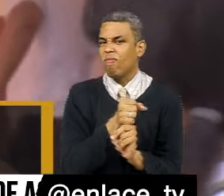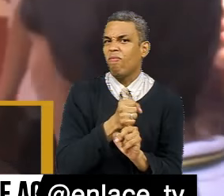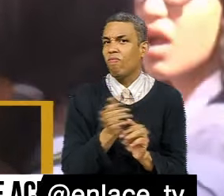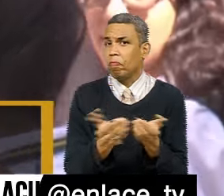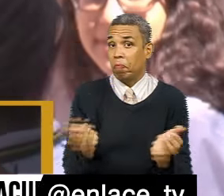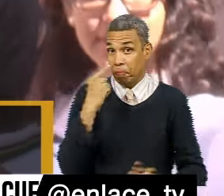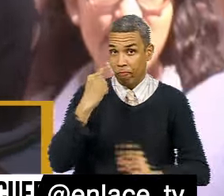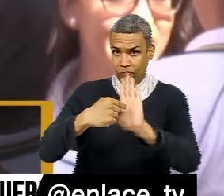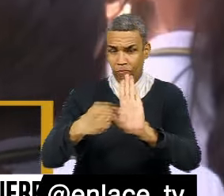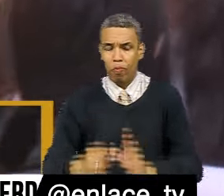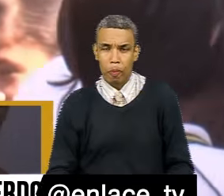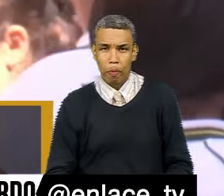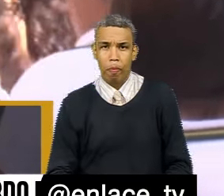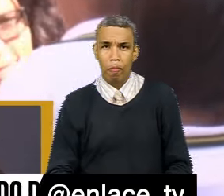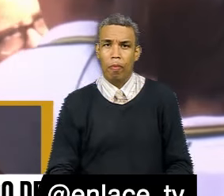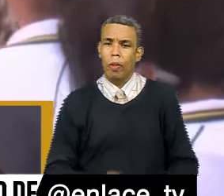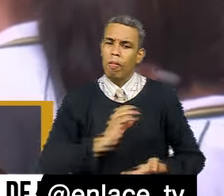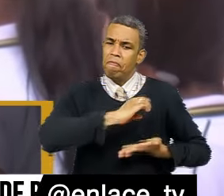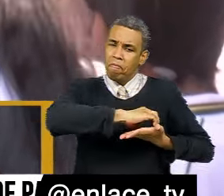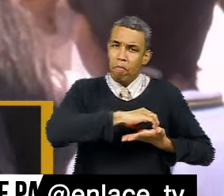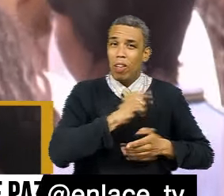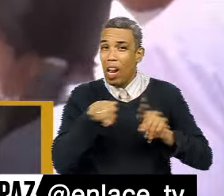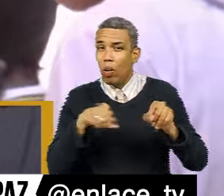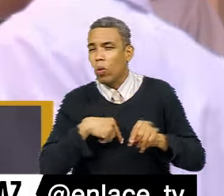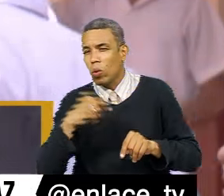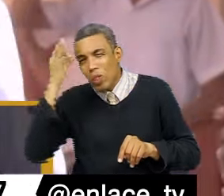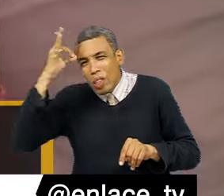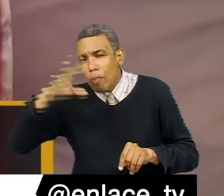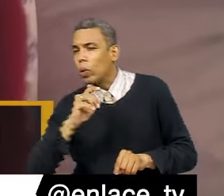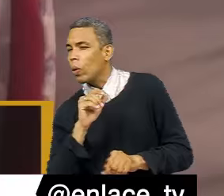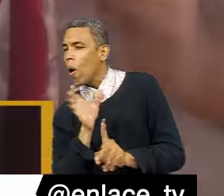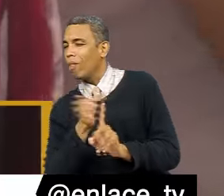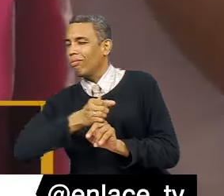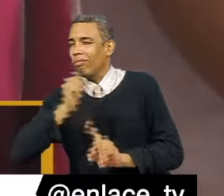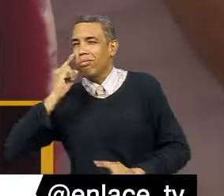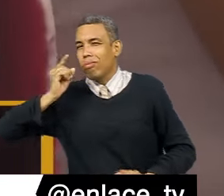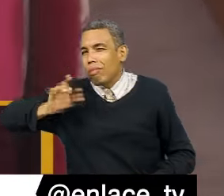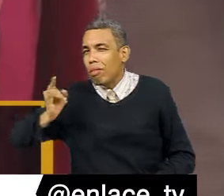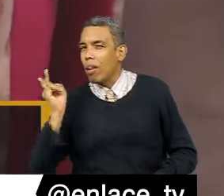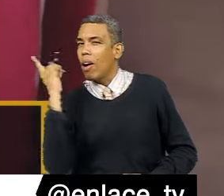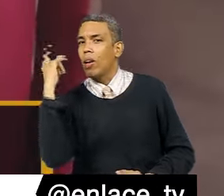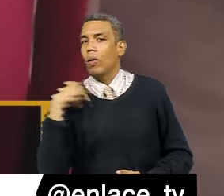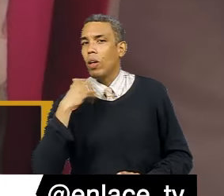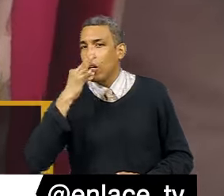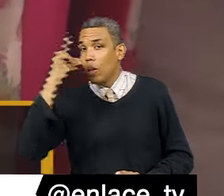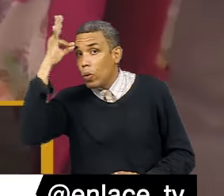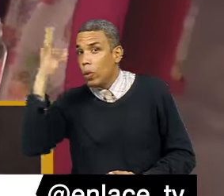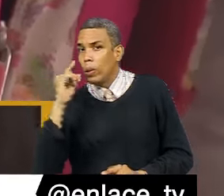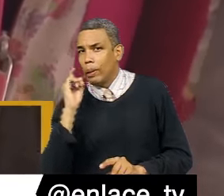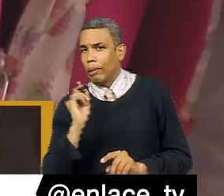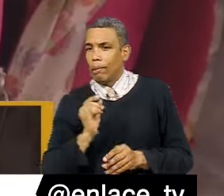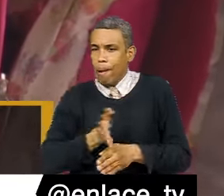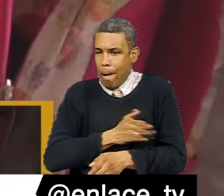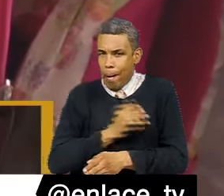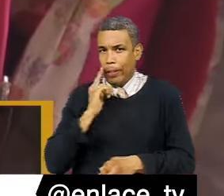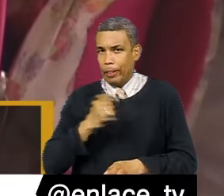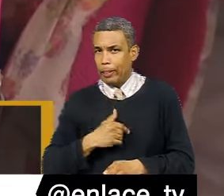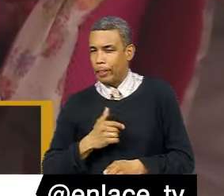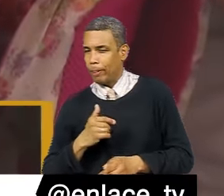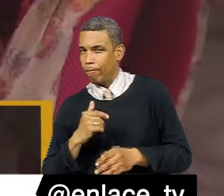Colegio El Castillo con el fin de prevenir el consumo de sustancias psicoactivas o el porte de armas blancas al interior de esta institución. Alrededor